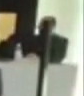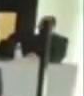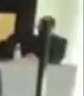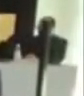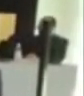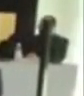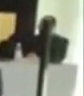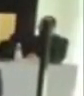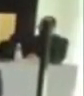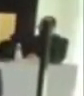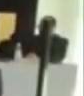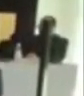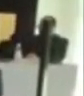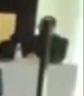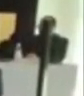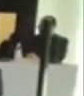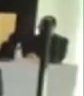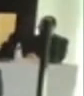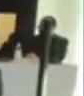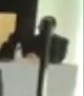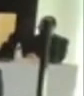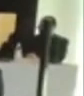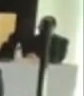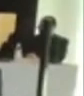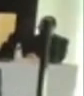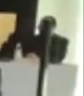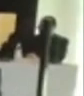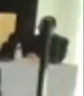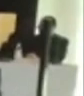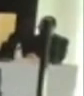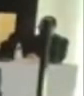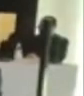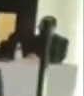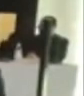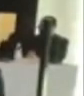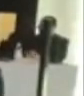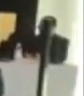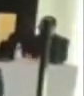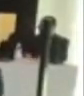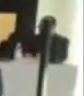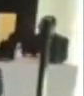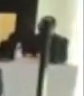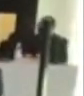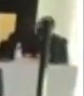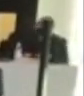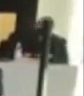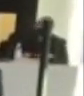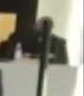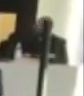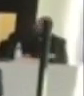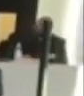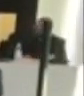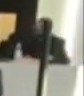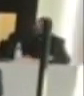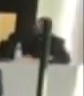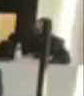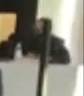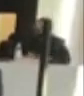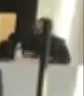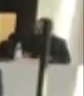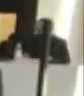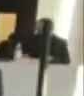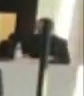Agradezco las palabras del señor gobernador del estado, el licenciado Diego Sinue Rodríguez Vallejo, y sin su apoyo